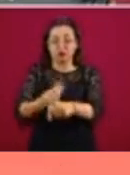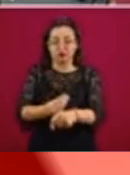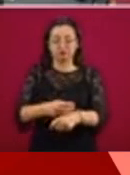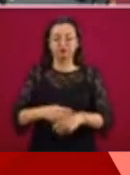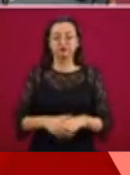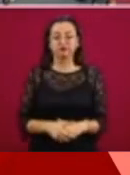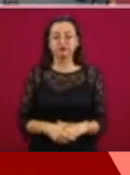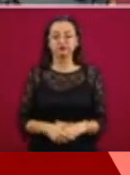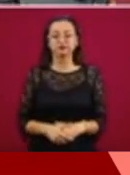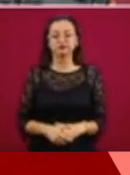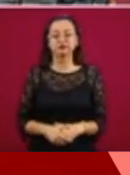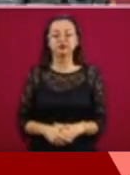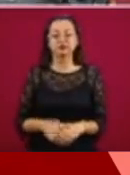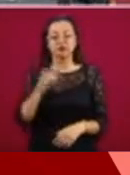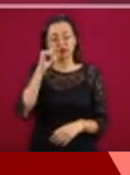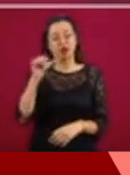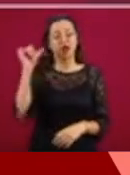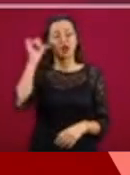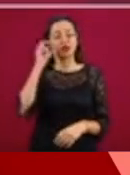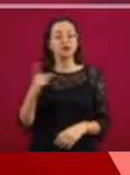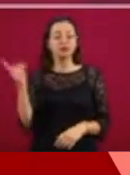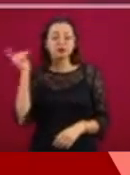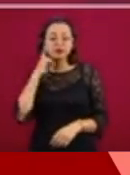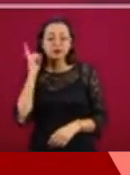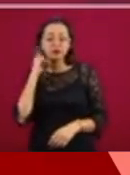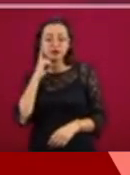que me enteré también ayer